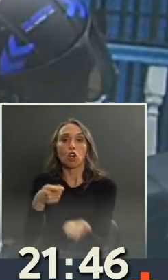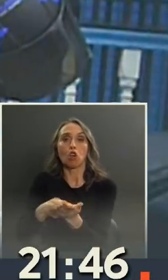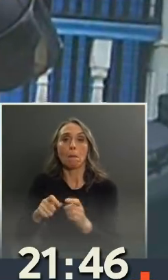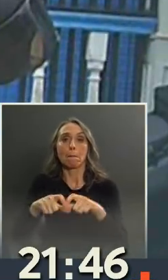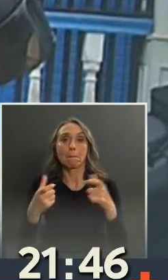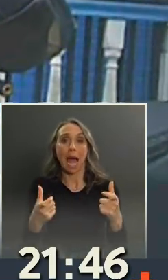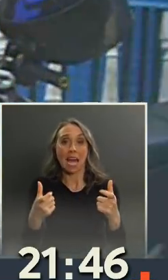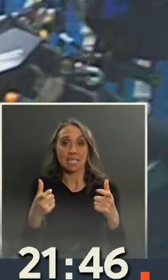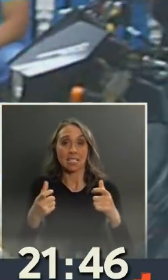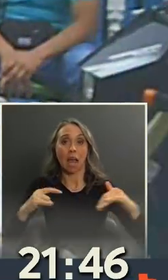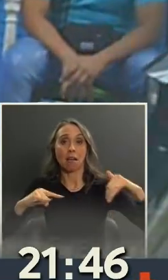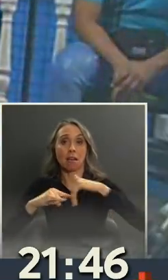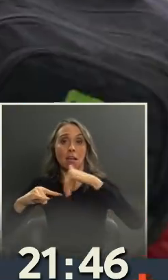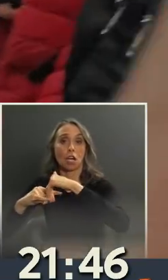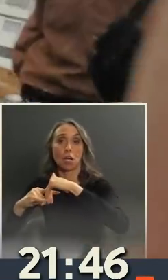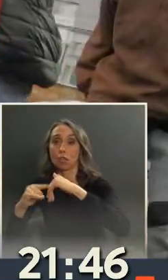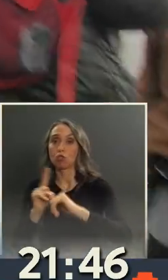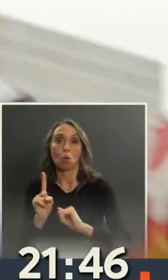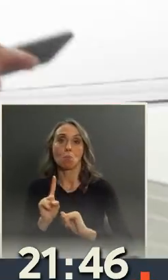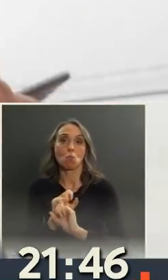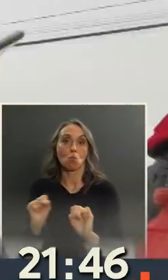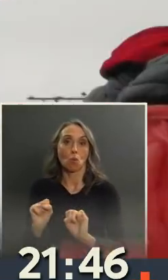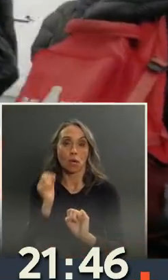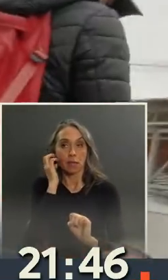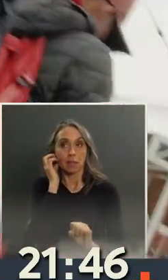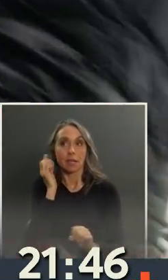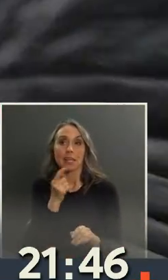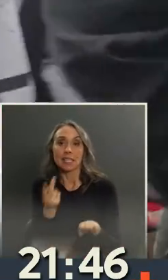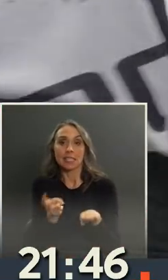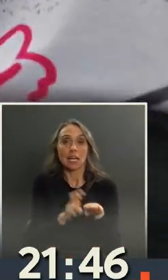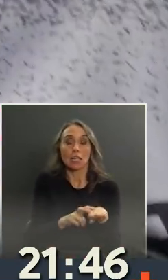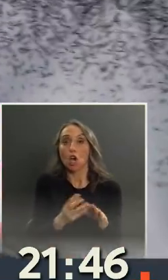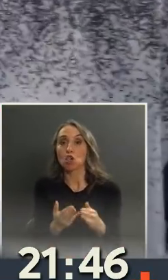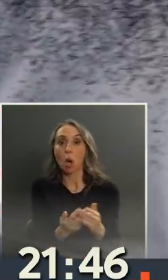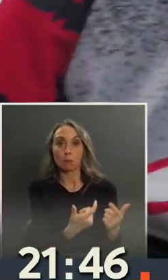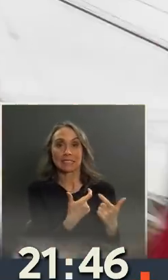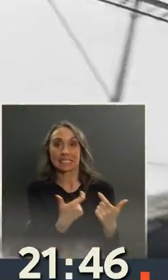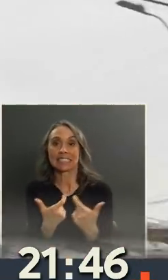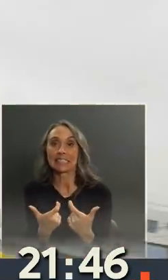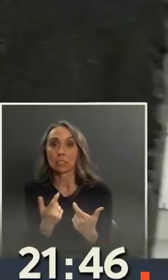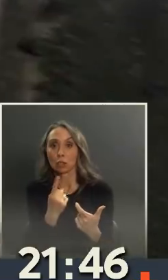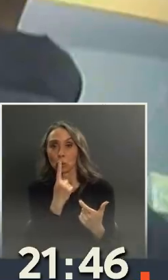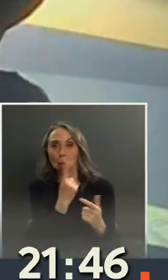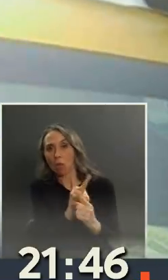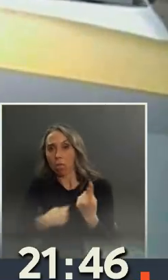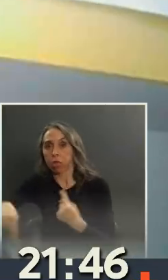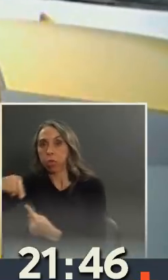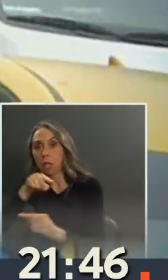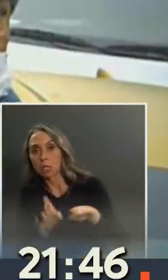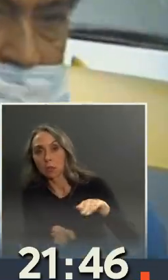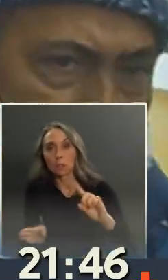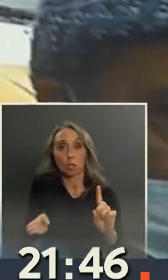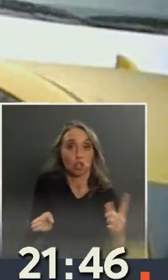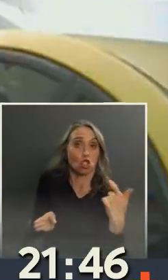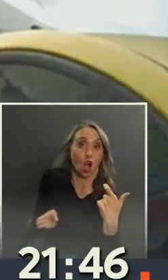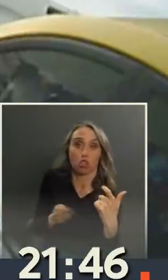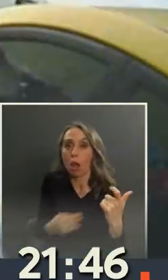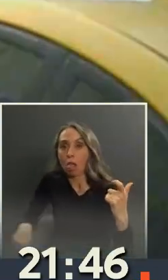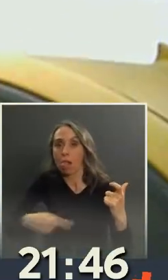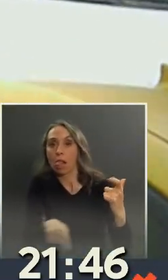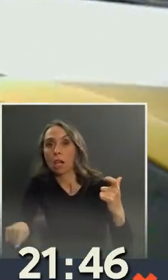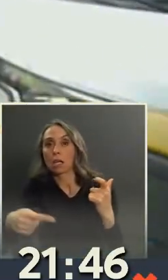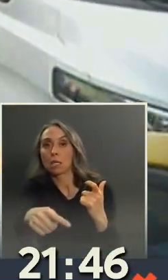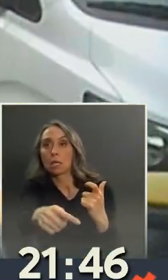el mercado formal, pasajeros que buscan ir sorteando los diversos controles nacionales. ¿Cuánto cobra?